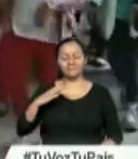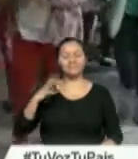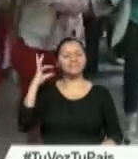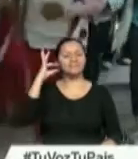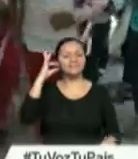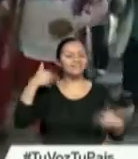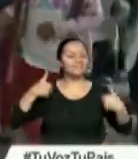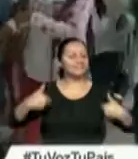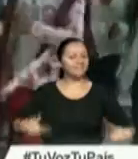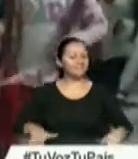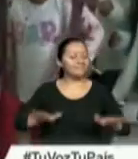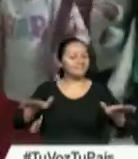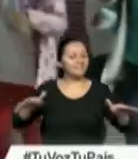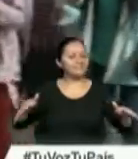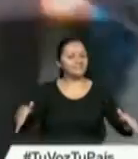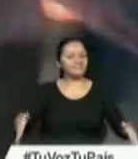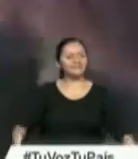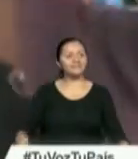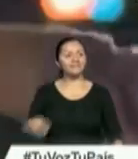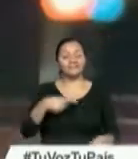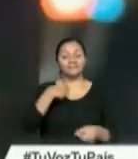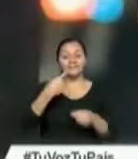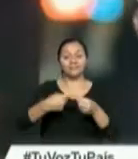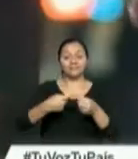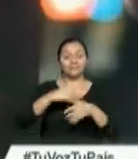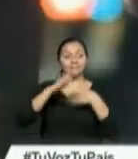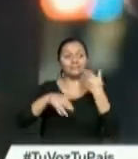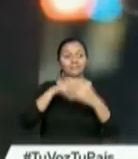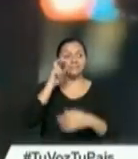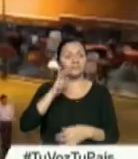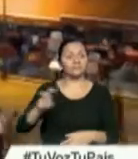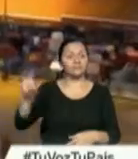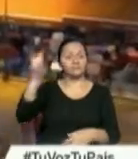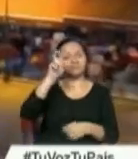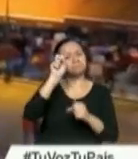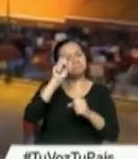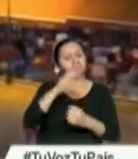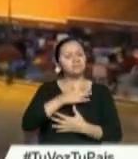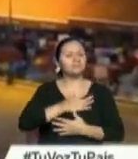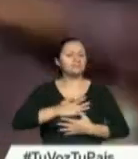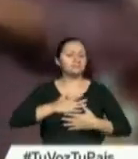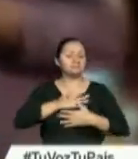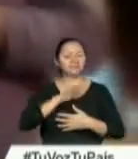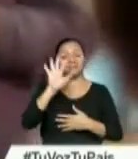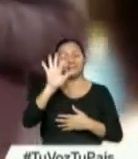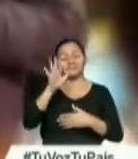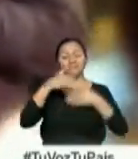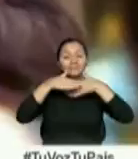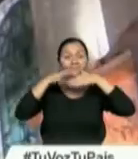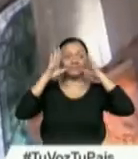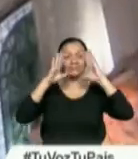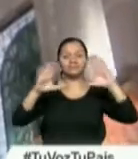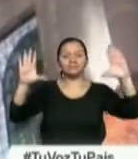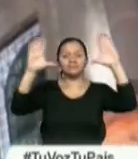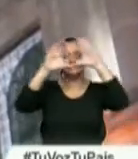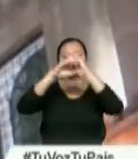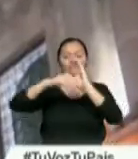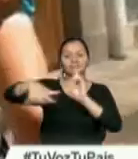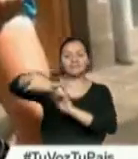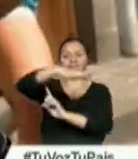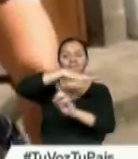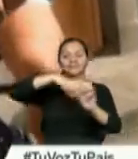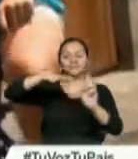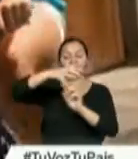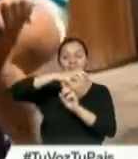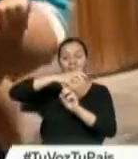quiteña bonita. Los quiteños y turistas en general también podrán disfrutar este 5 de diciembre de la Noche de las Plazas. A